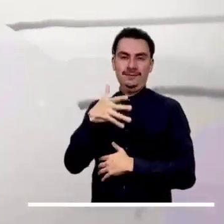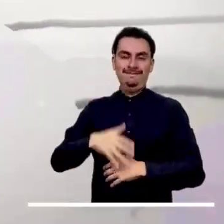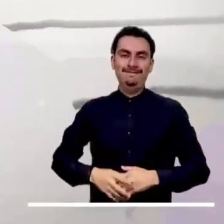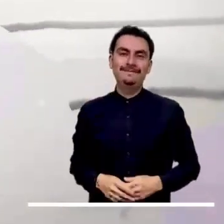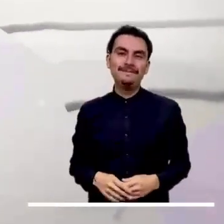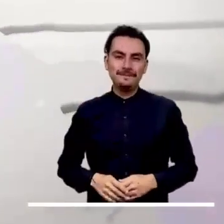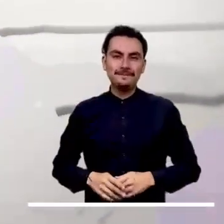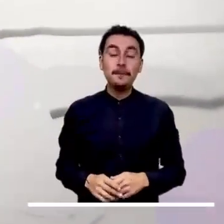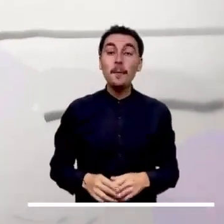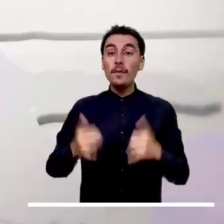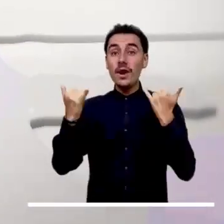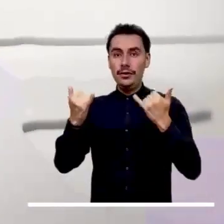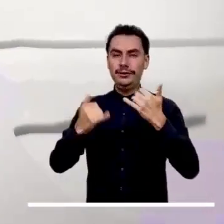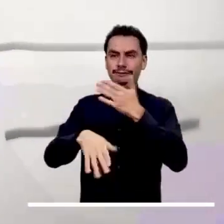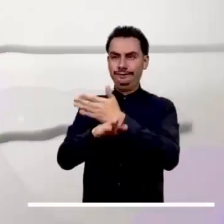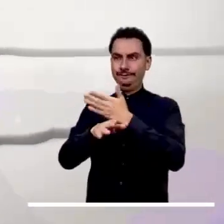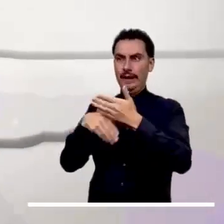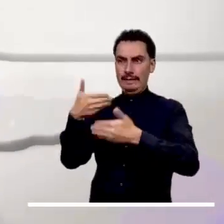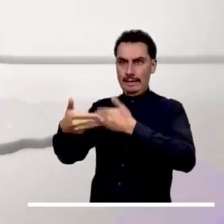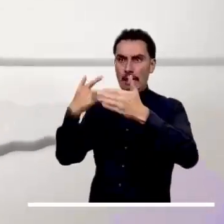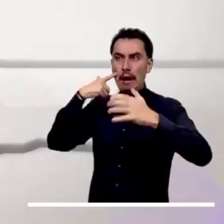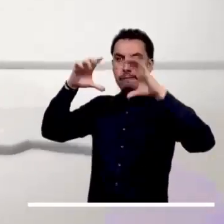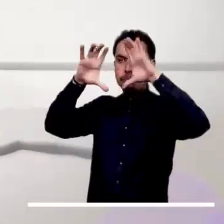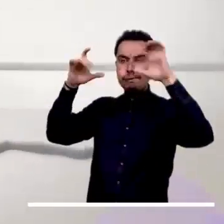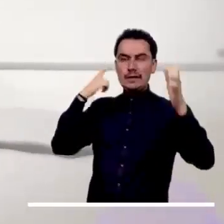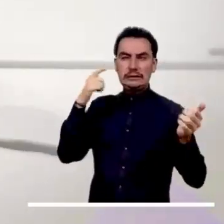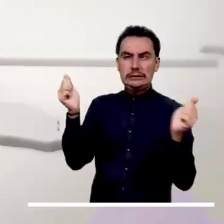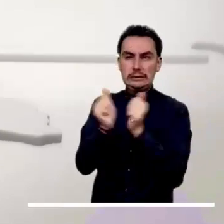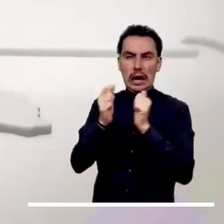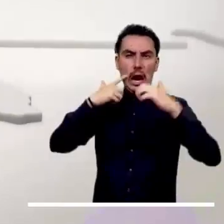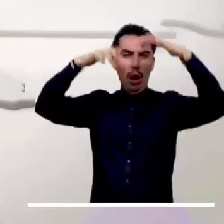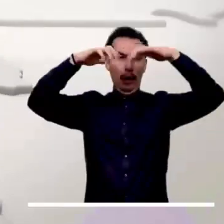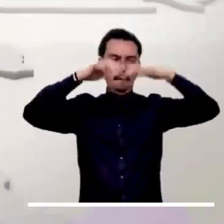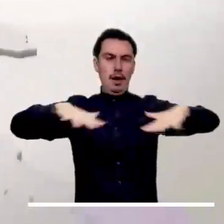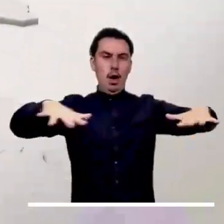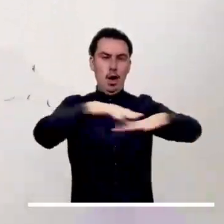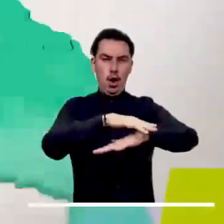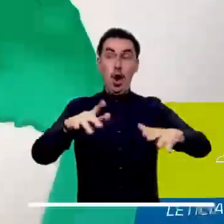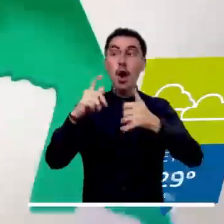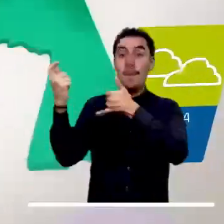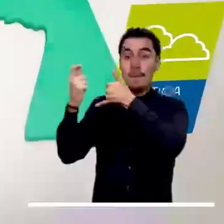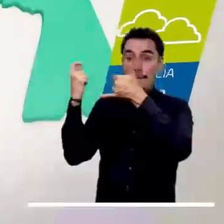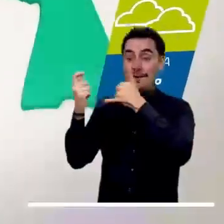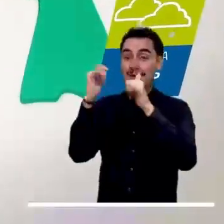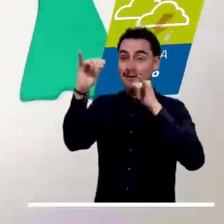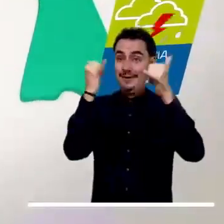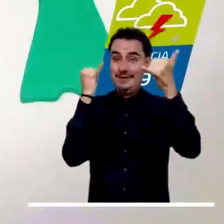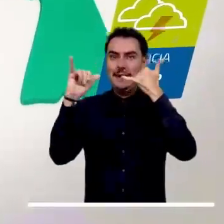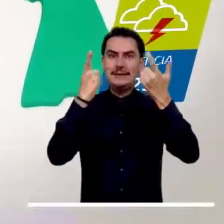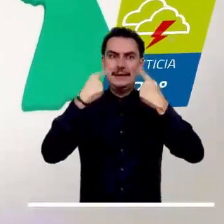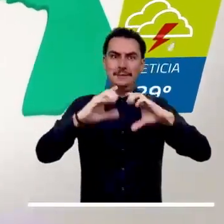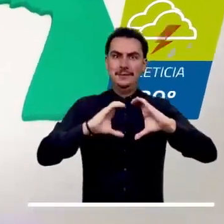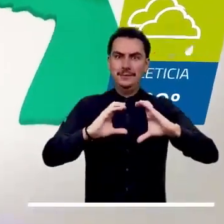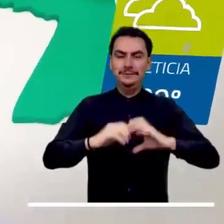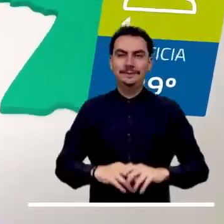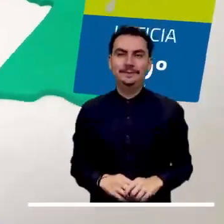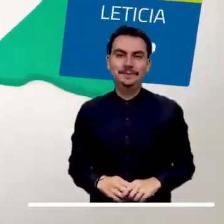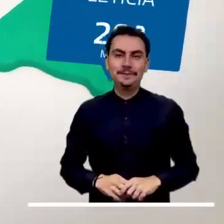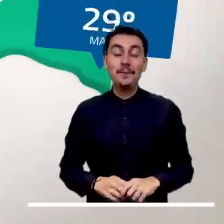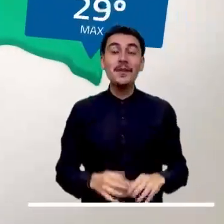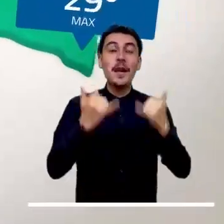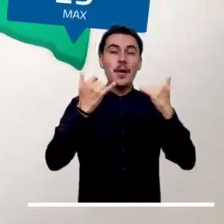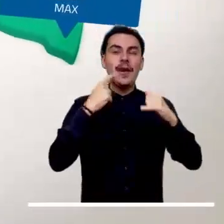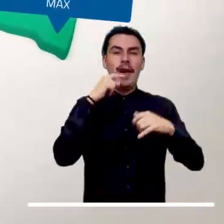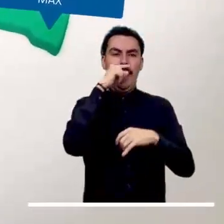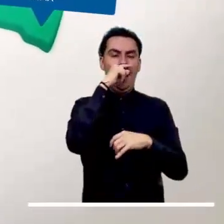y aguaceros con actividad eléctrica en Casanare, Vichada y Meta. Para la región amazónica se advierte cielo encapotado